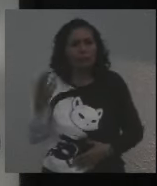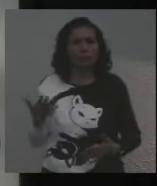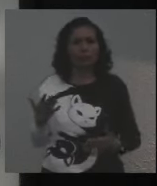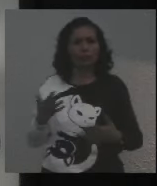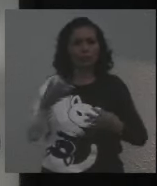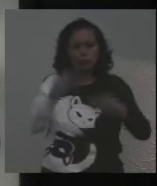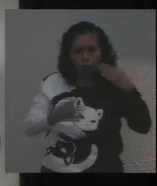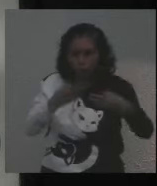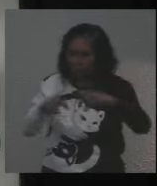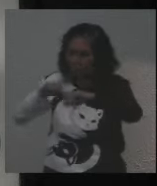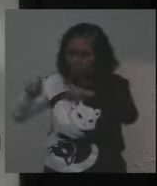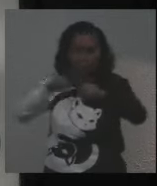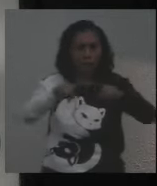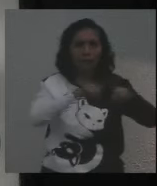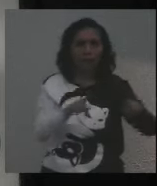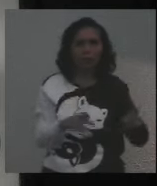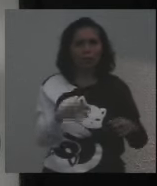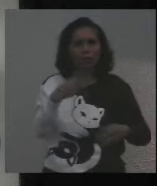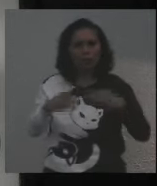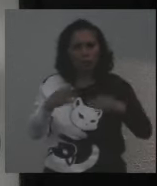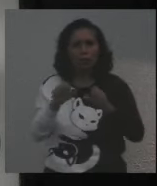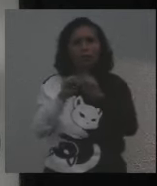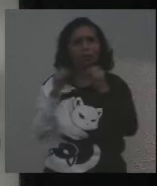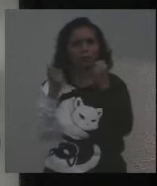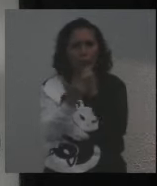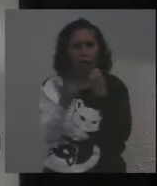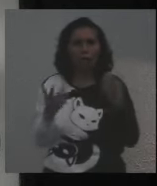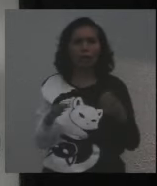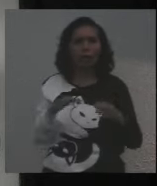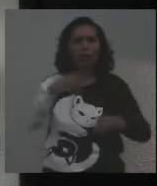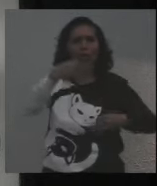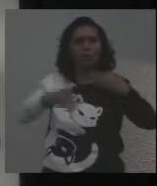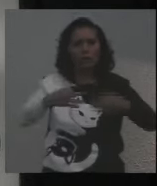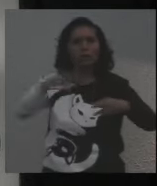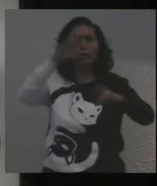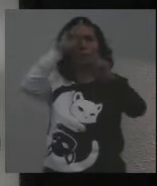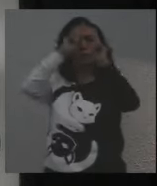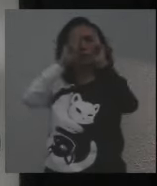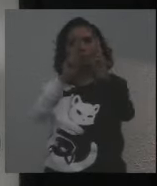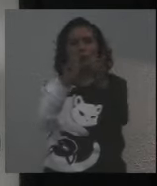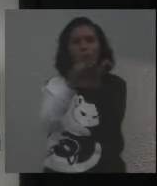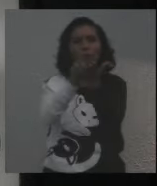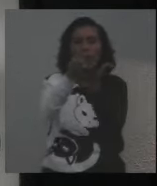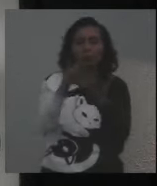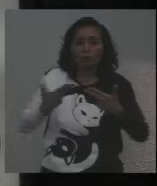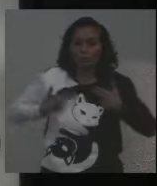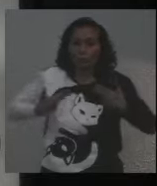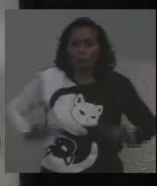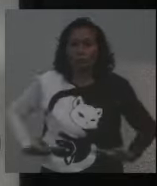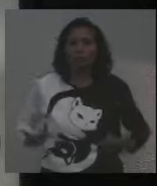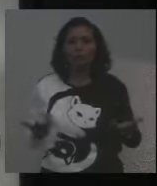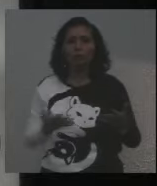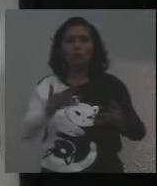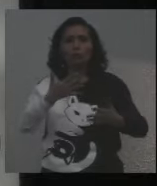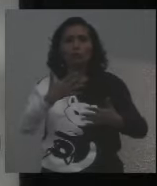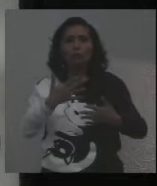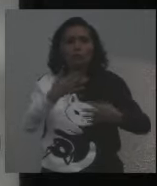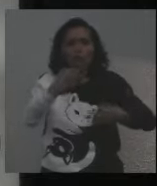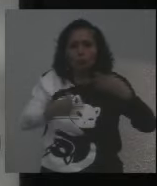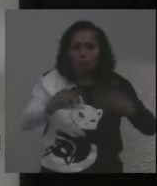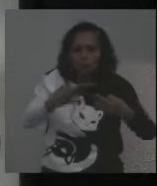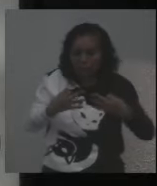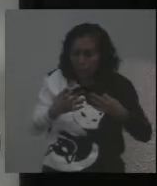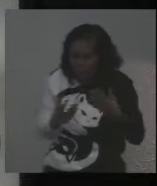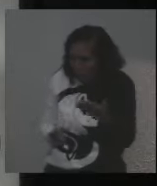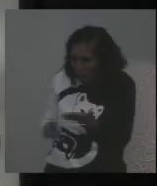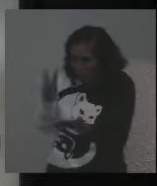todo tipo justicia social justicia en el respeto a los Derechos Humanos justicia en la valoración